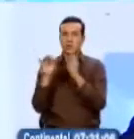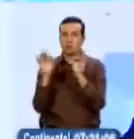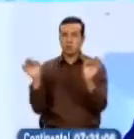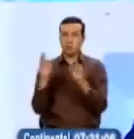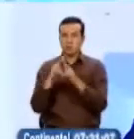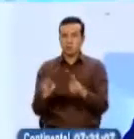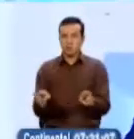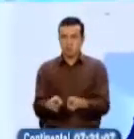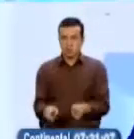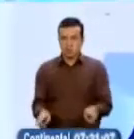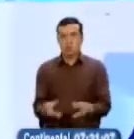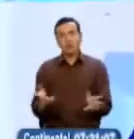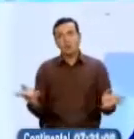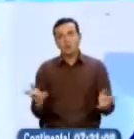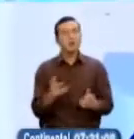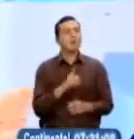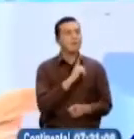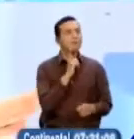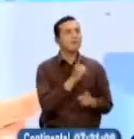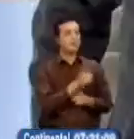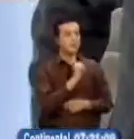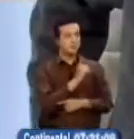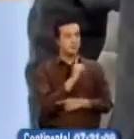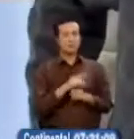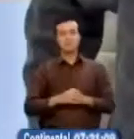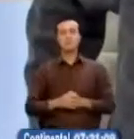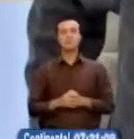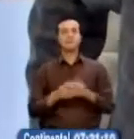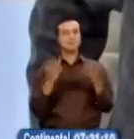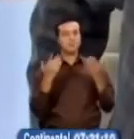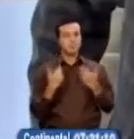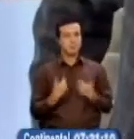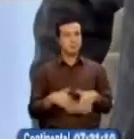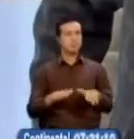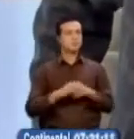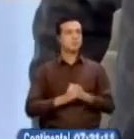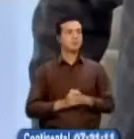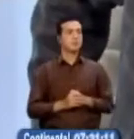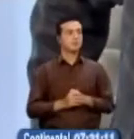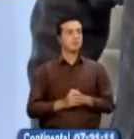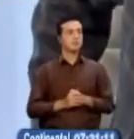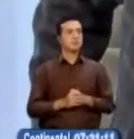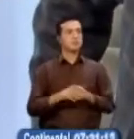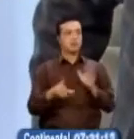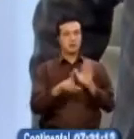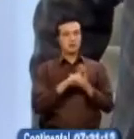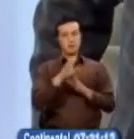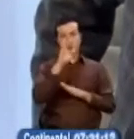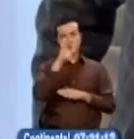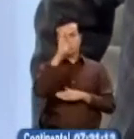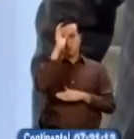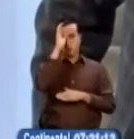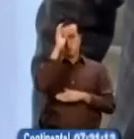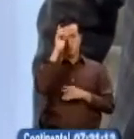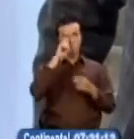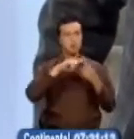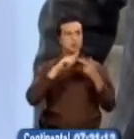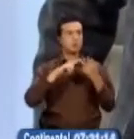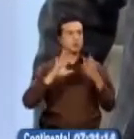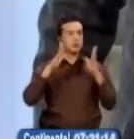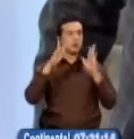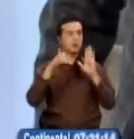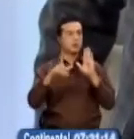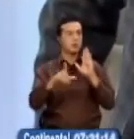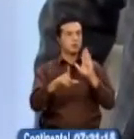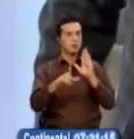las navidades as definitiva este ahora va para lo siguiente con esto terminó ley de cultura el festival del libro